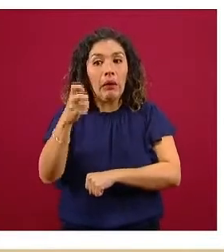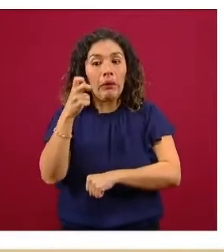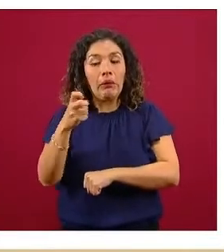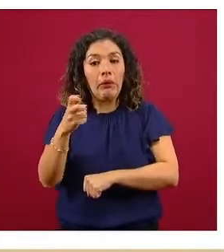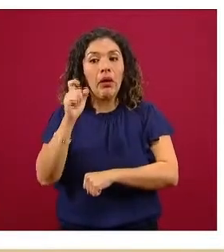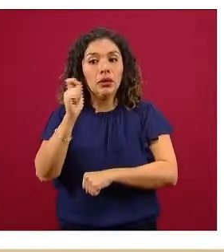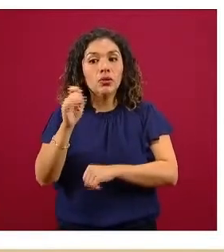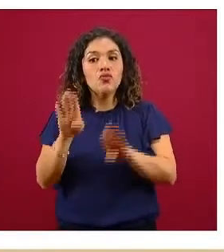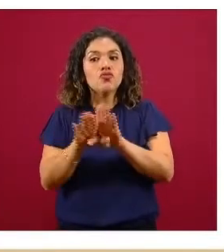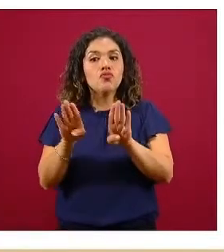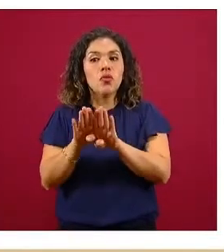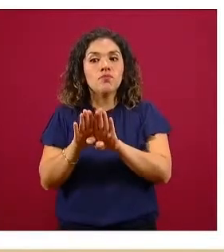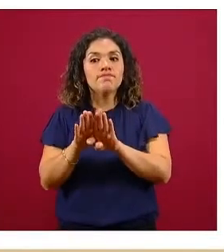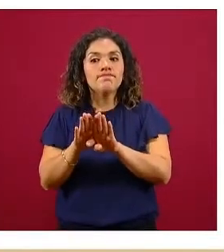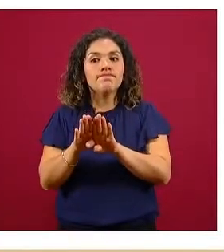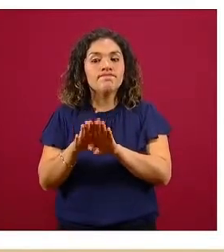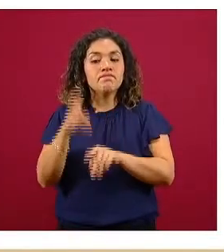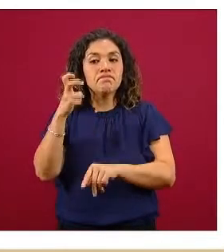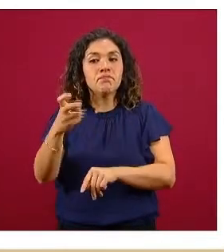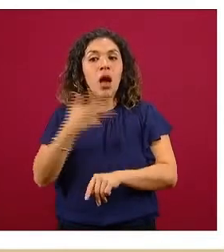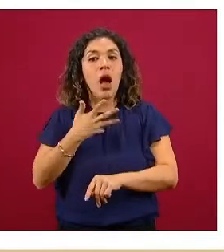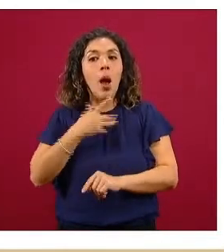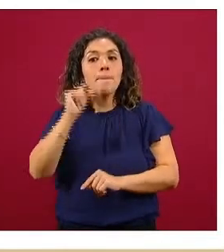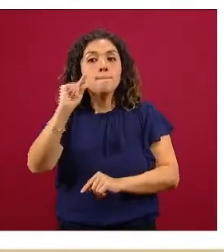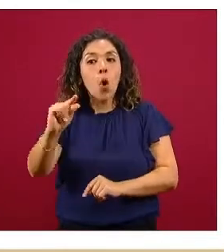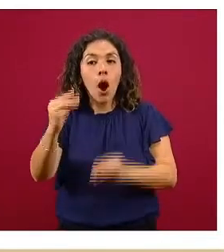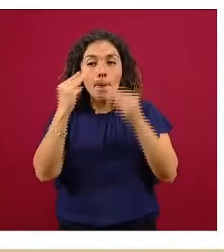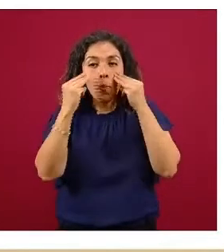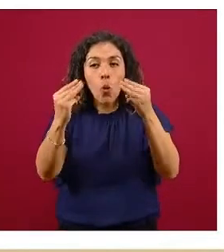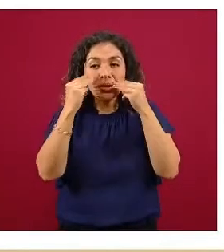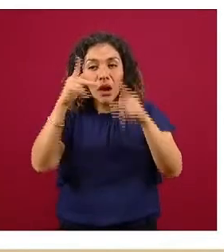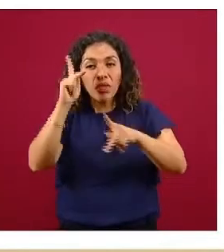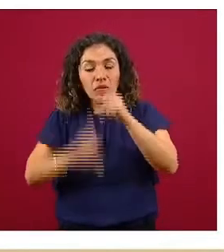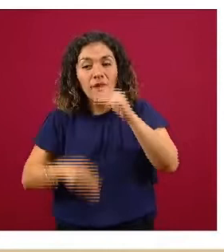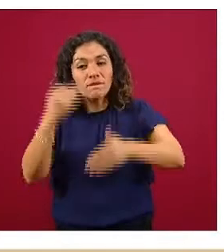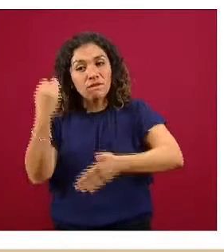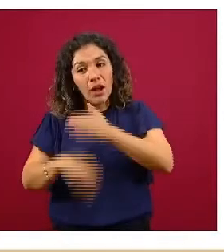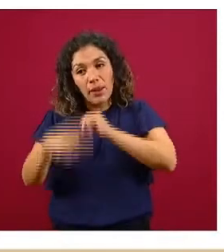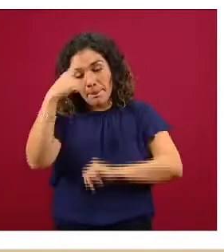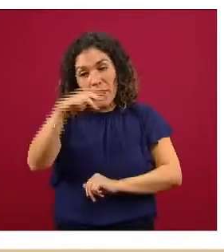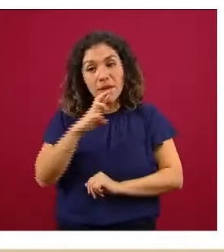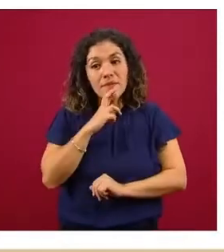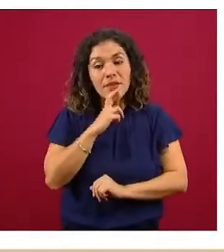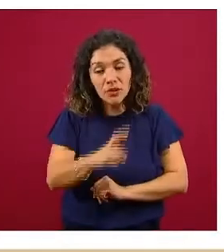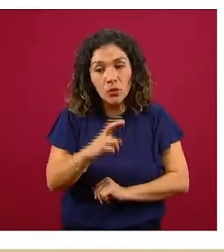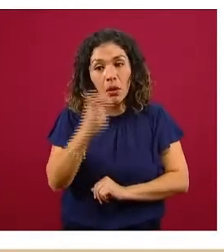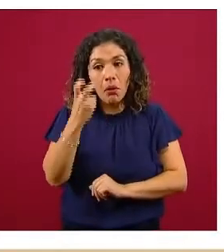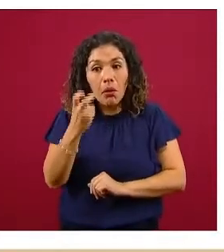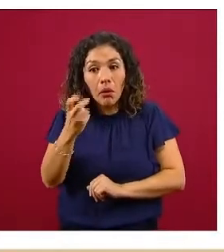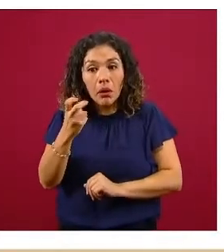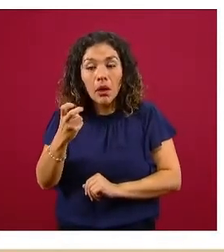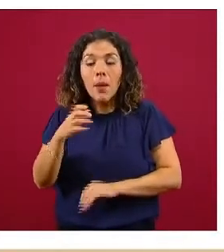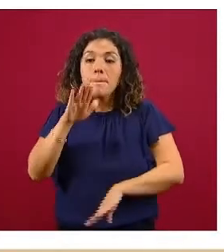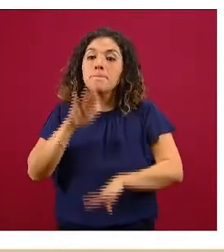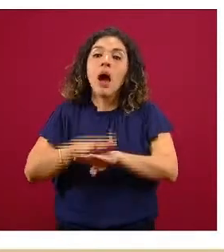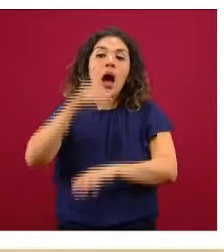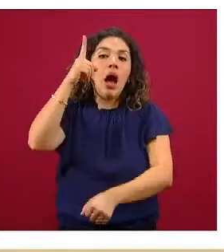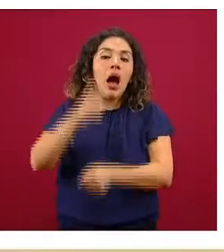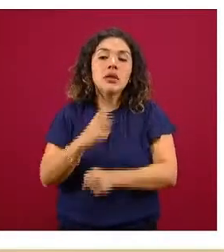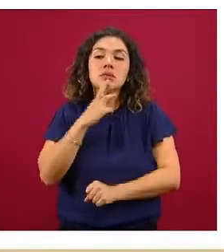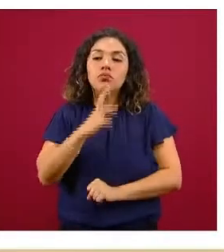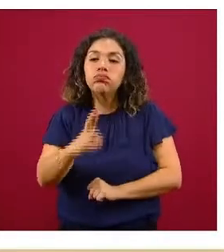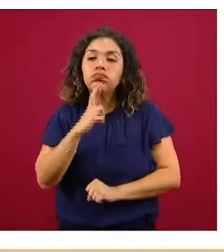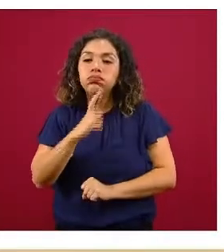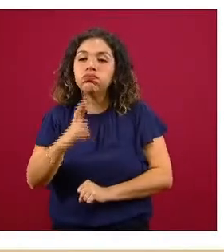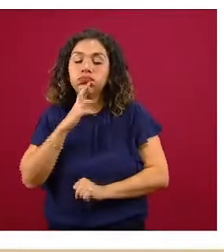en donde prácticamente tenemos ya muy pocas muestras pendientes de resultado y por lo tanto la gran mayoría de los resultados